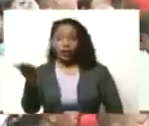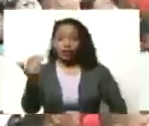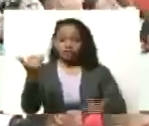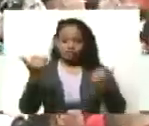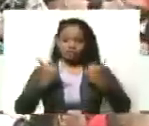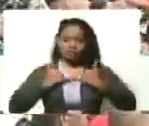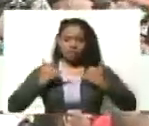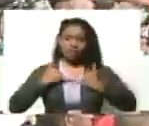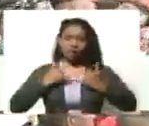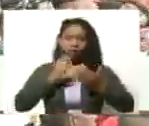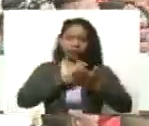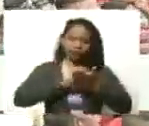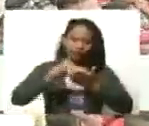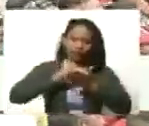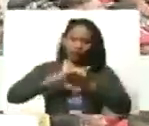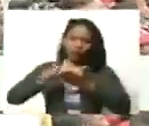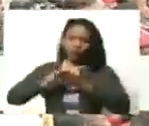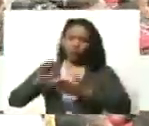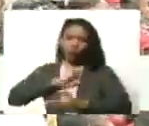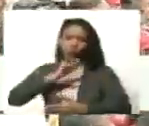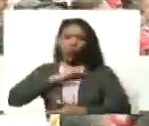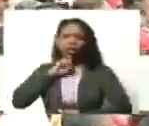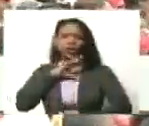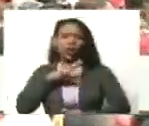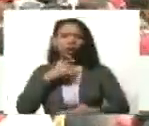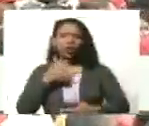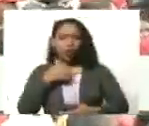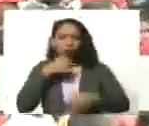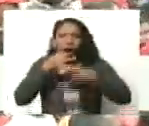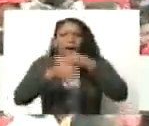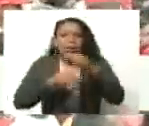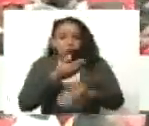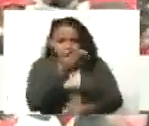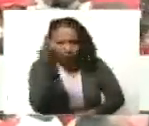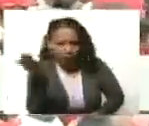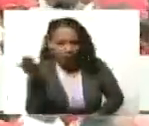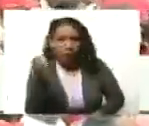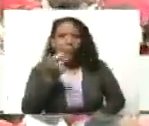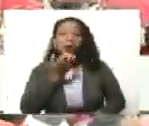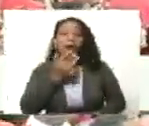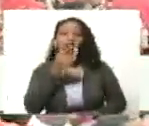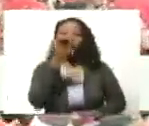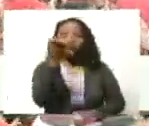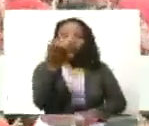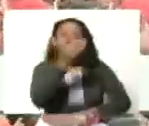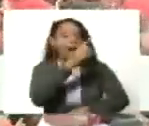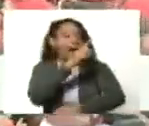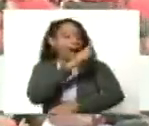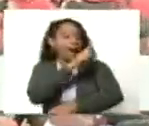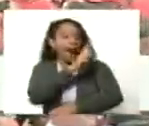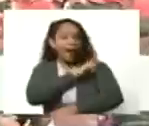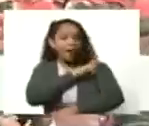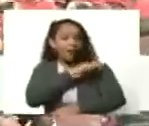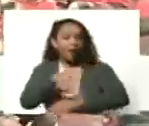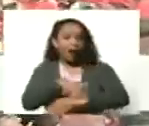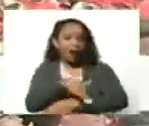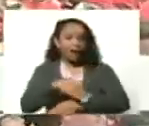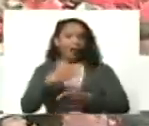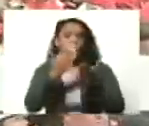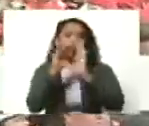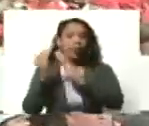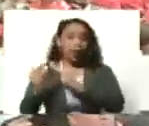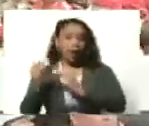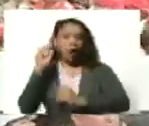nosotros los que escribamos nuestra historia. Me explico. Si usted es jefe de calle, jefe de comunidad, jefe de VC, tengo